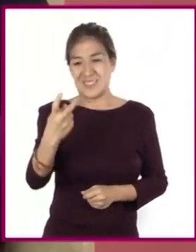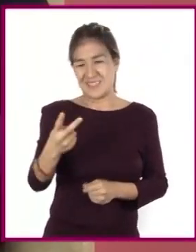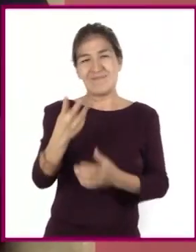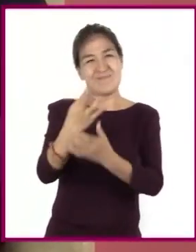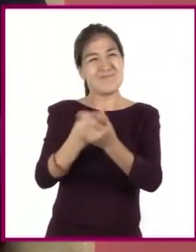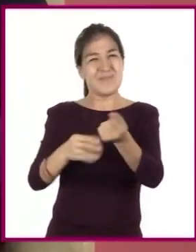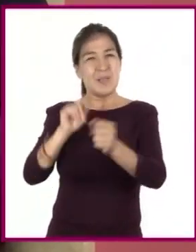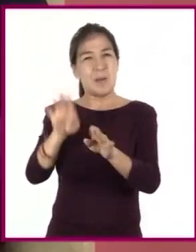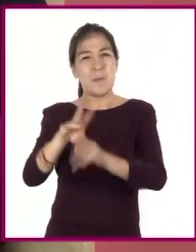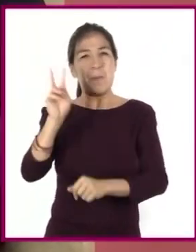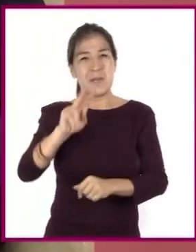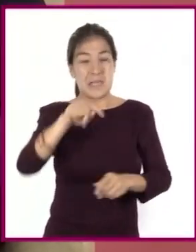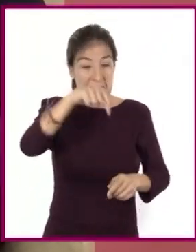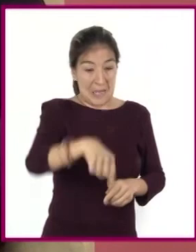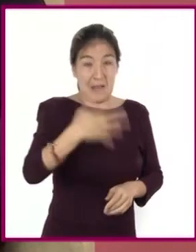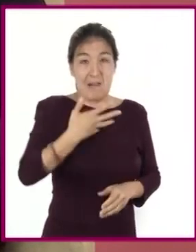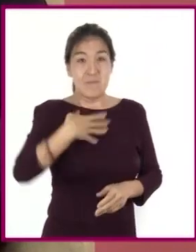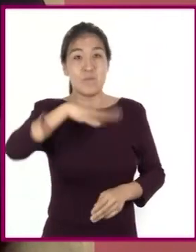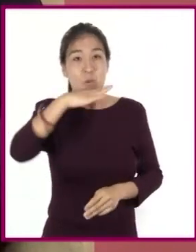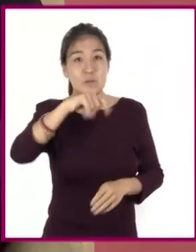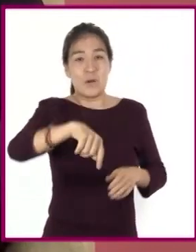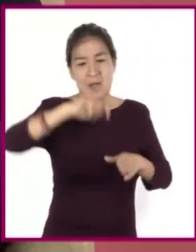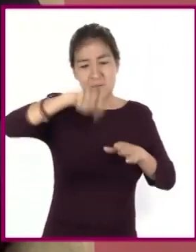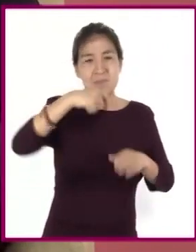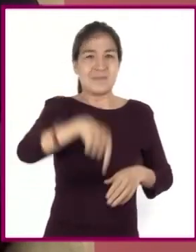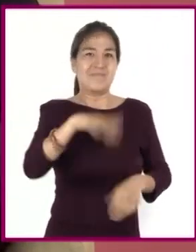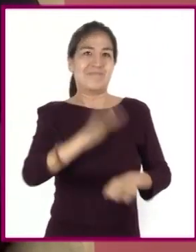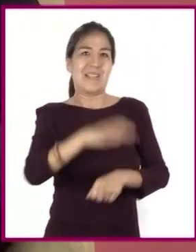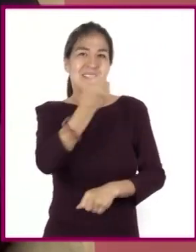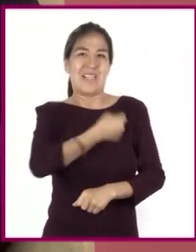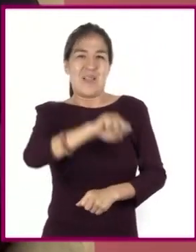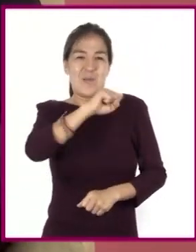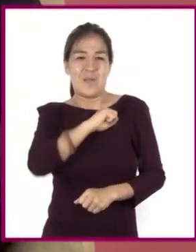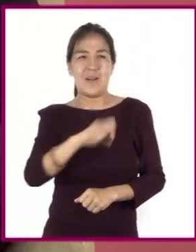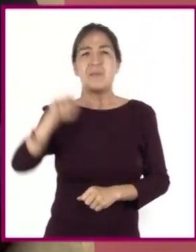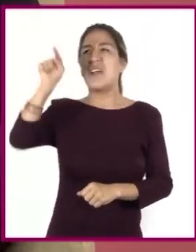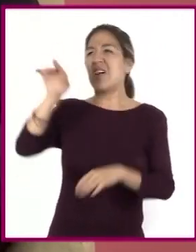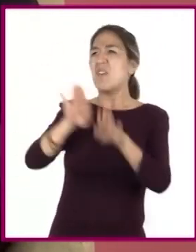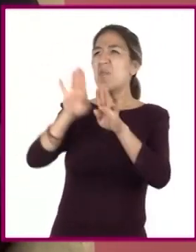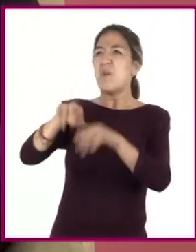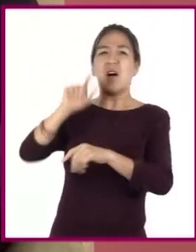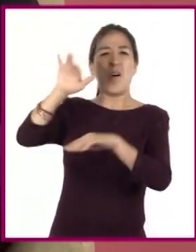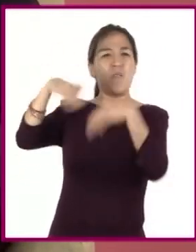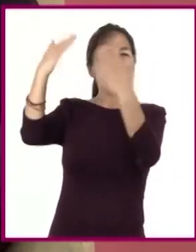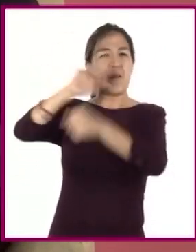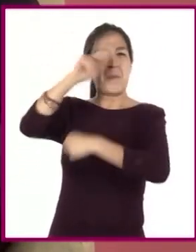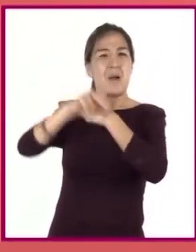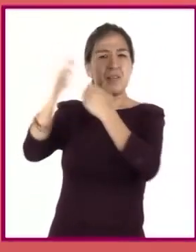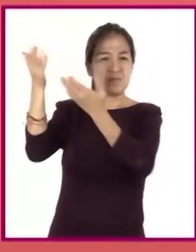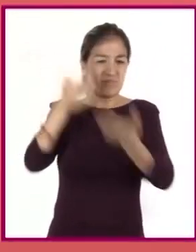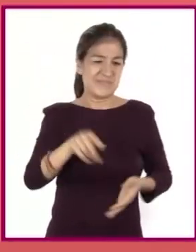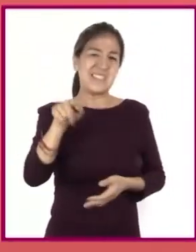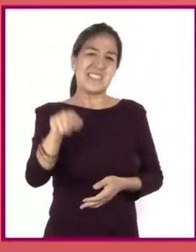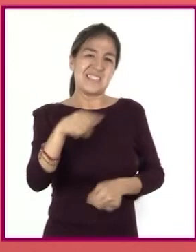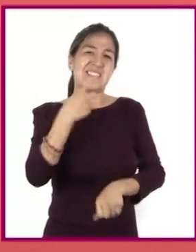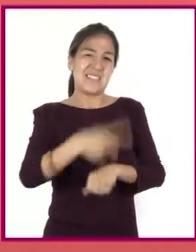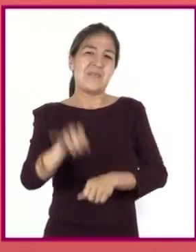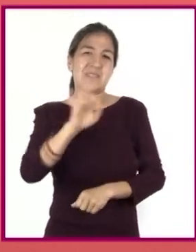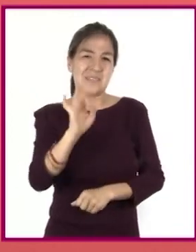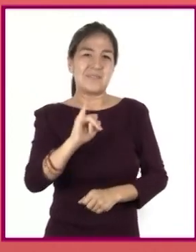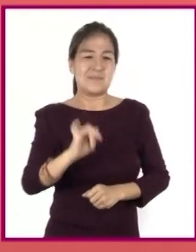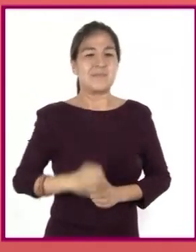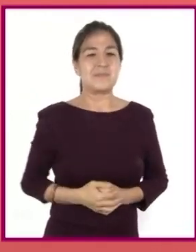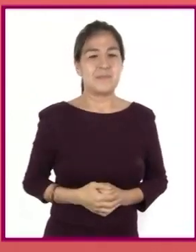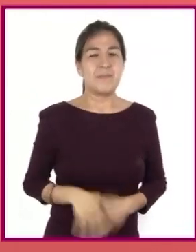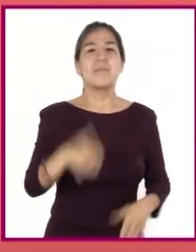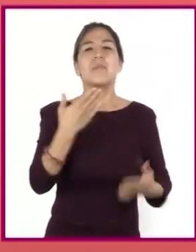pueden ser realmente mucho más saludable que lo que consumimos importado de otras culturas. Ahora